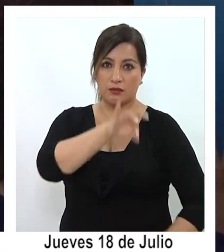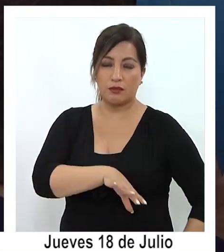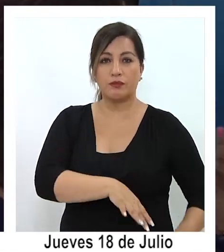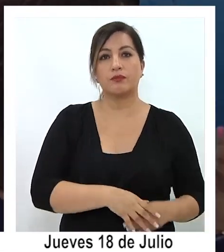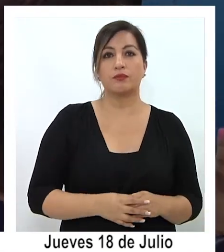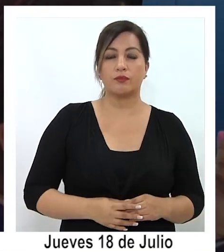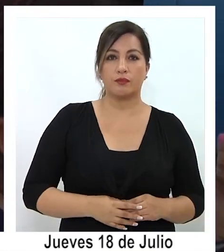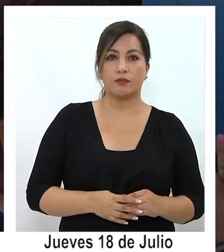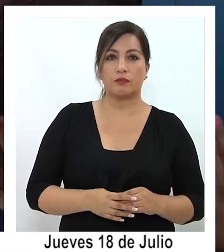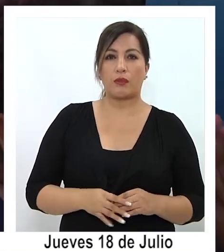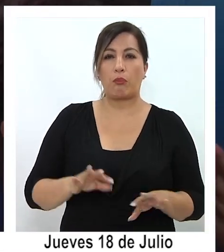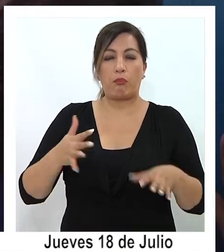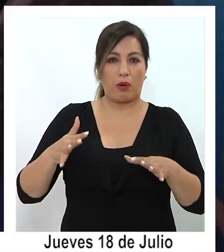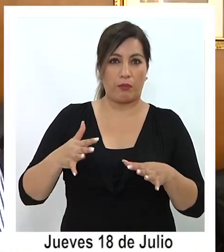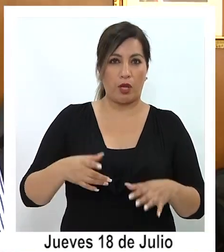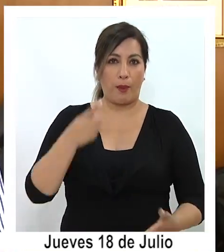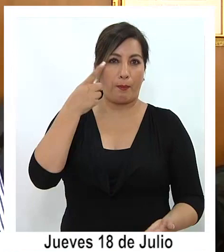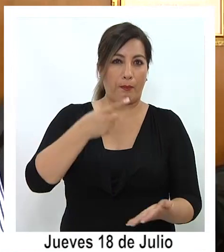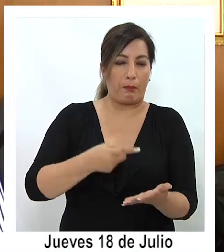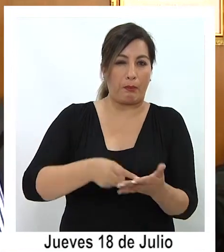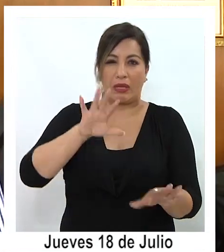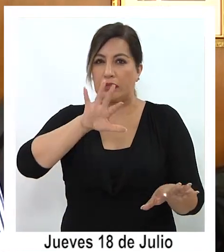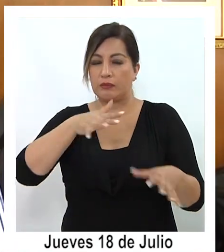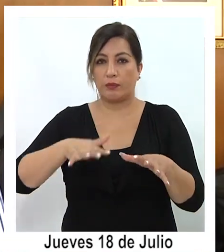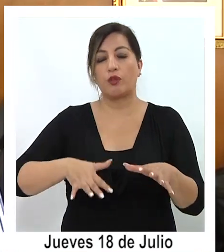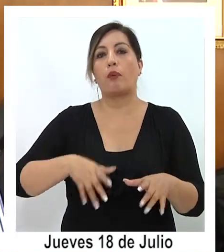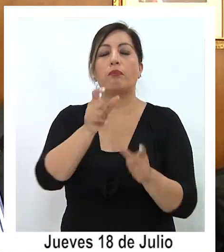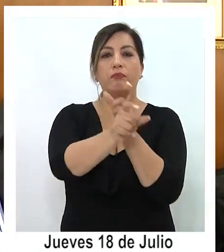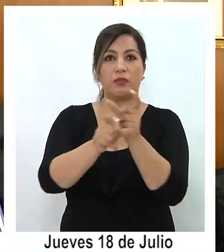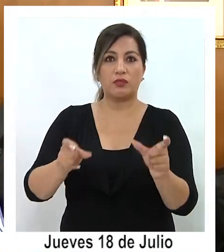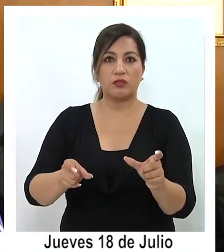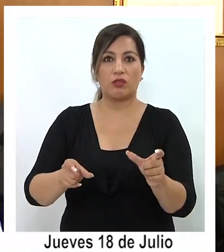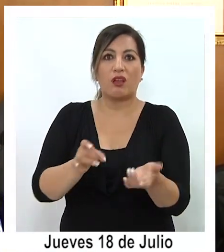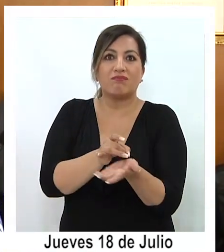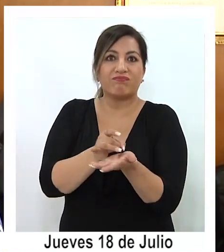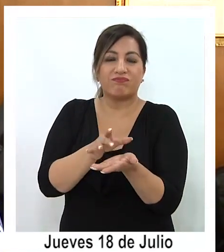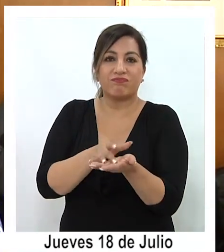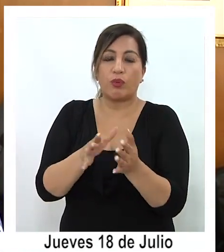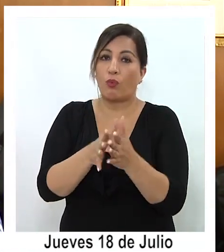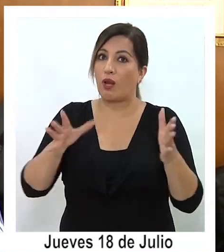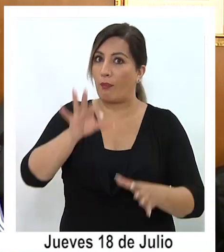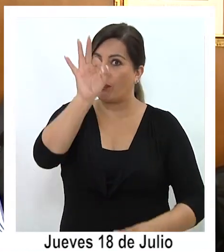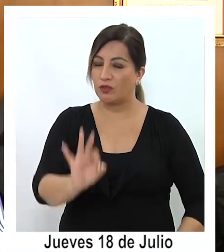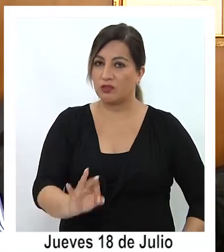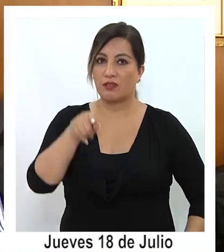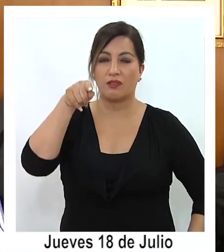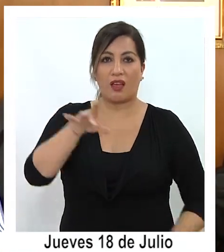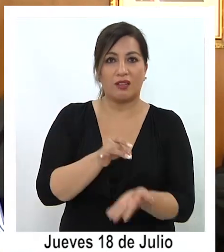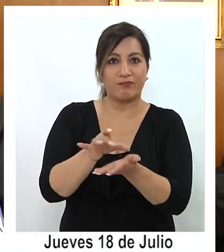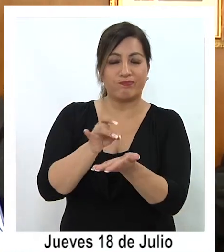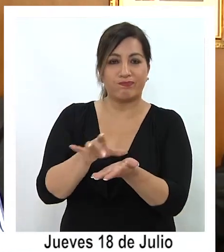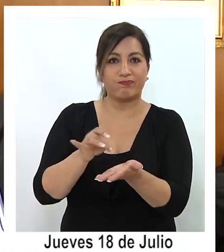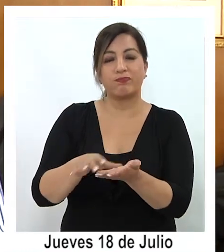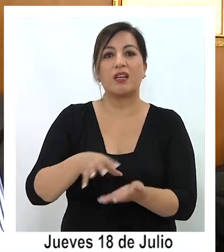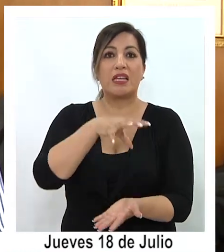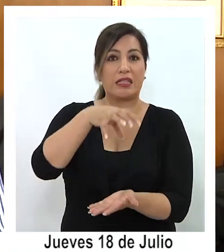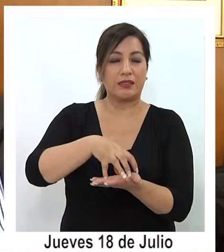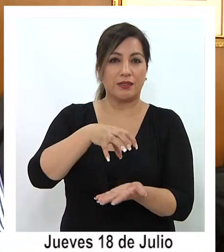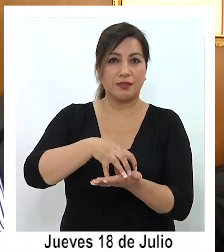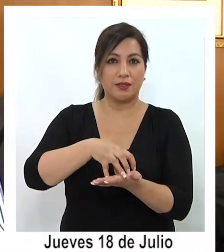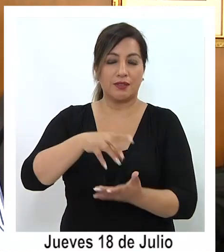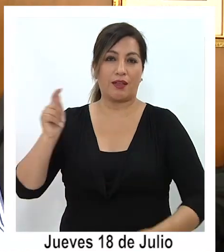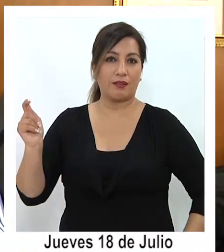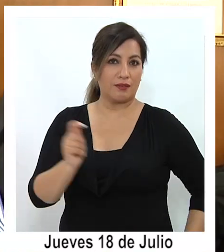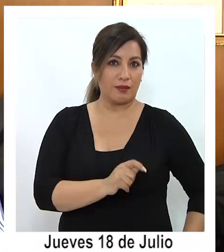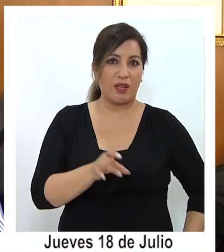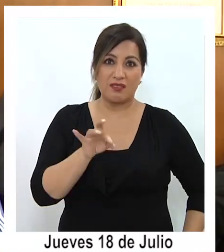nuestro país. Ya hay cerca de las mil y tantas personas que se han expulsado, un gran porcentaje han sido de la región